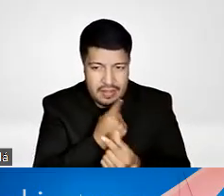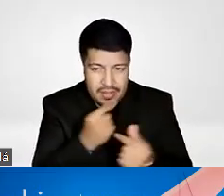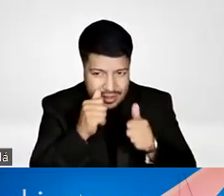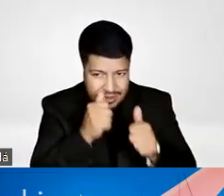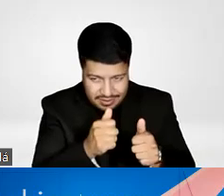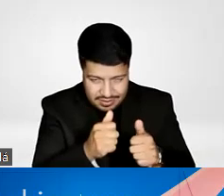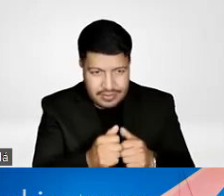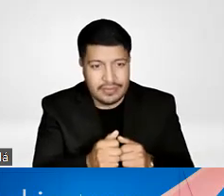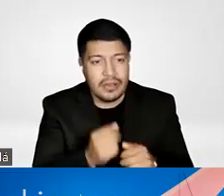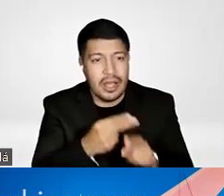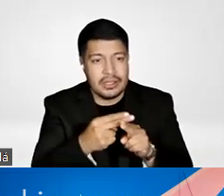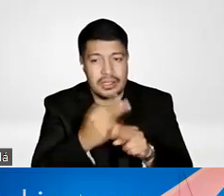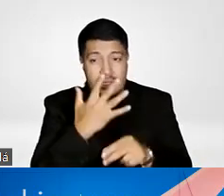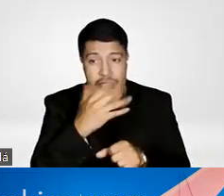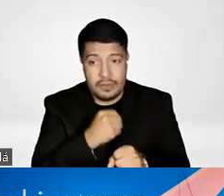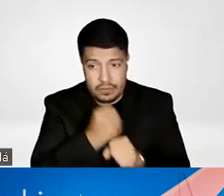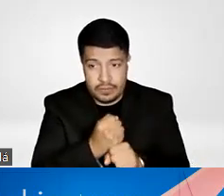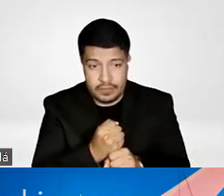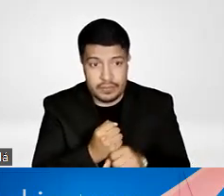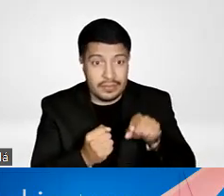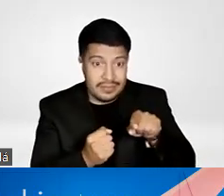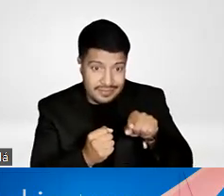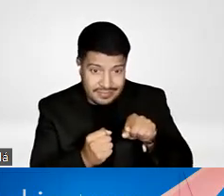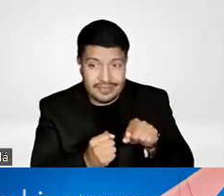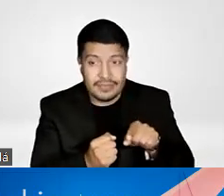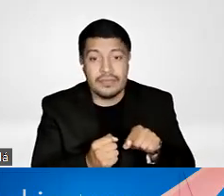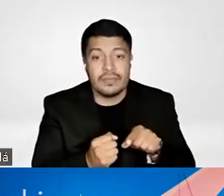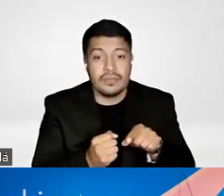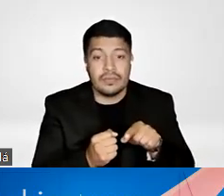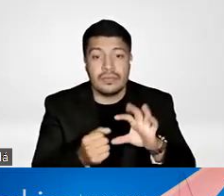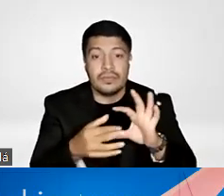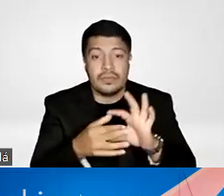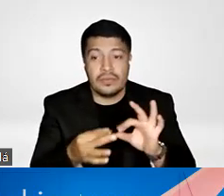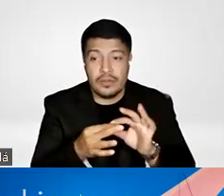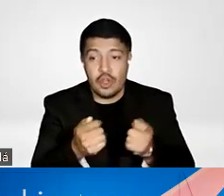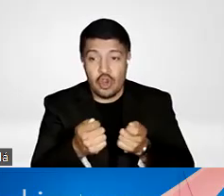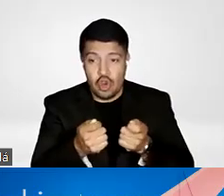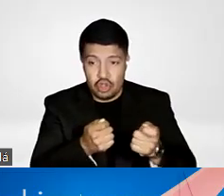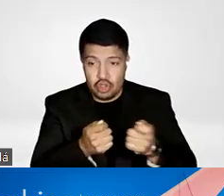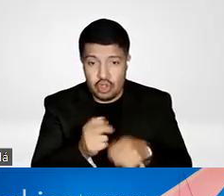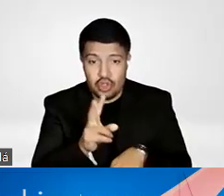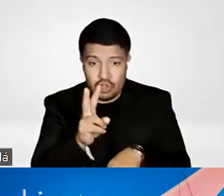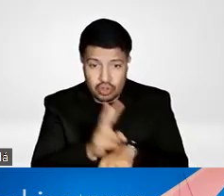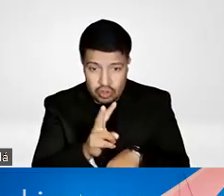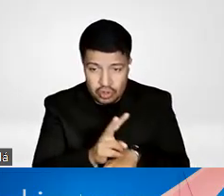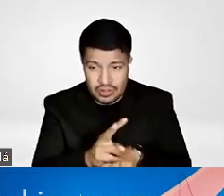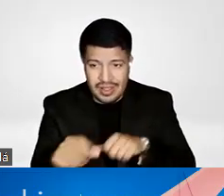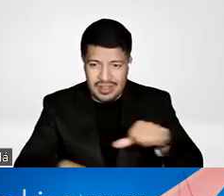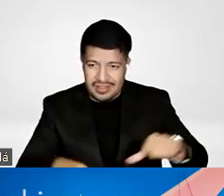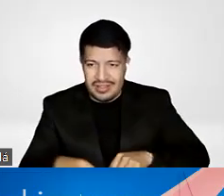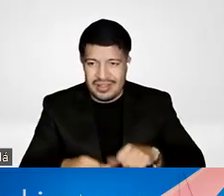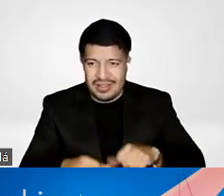edad. Y esta guía define el control y seguimiento como la actividad de supervisión